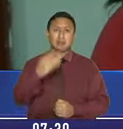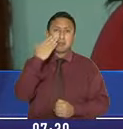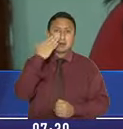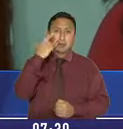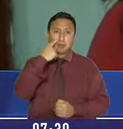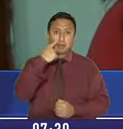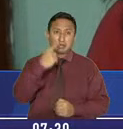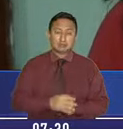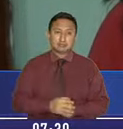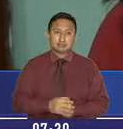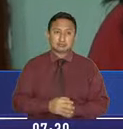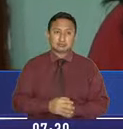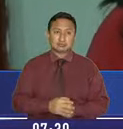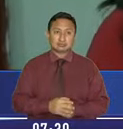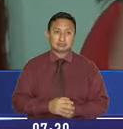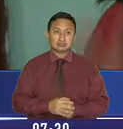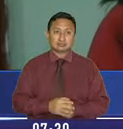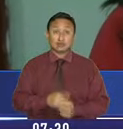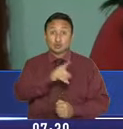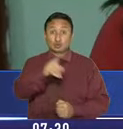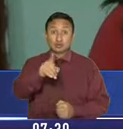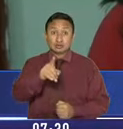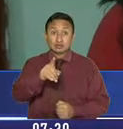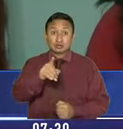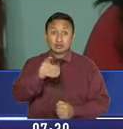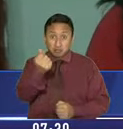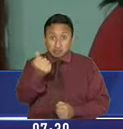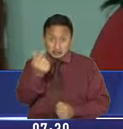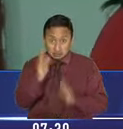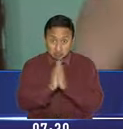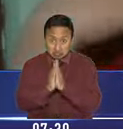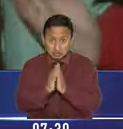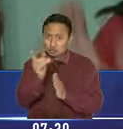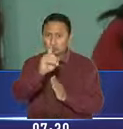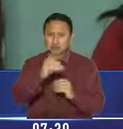ustedes no están pidiendo dinero, yo me quedo así.